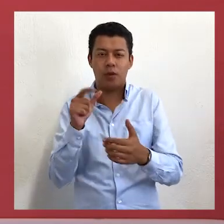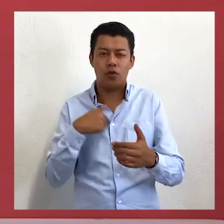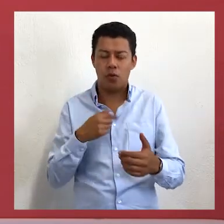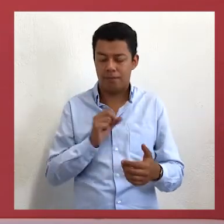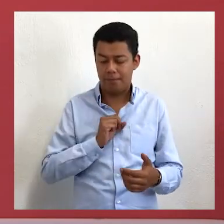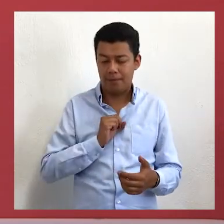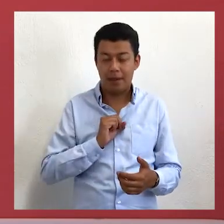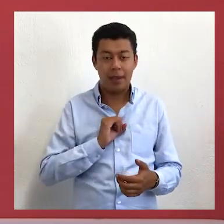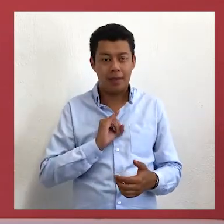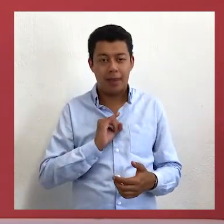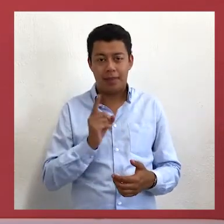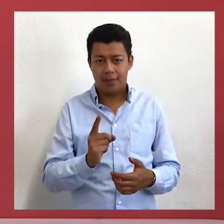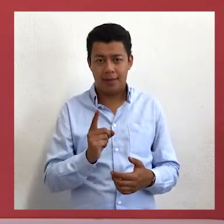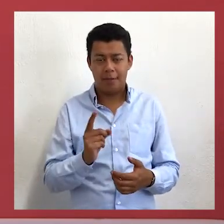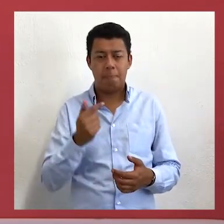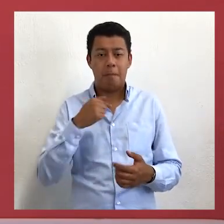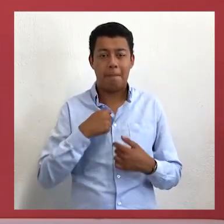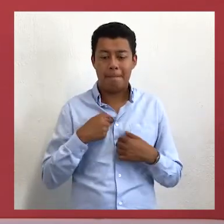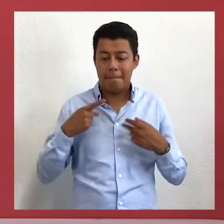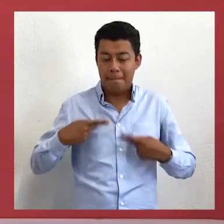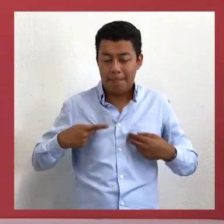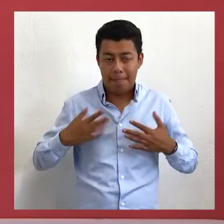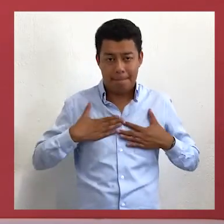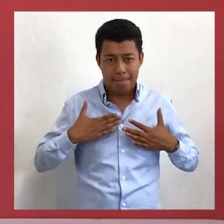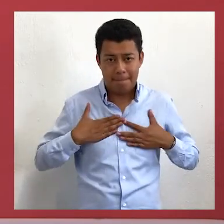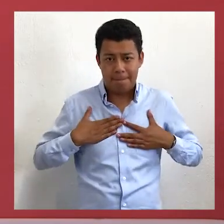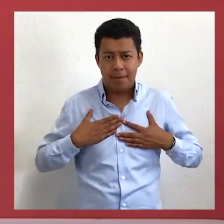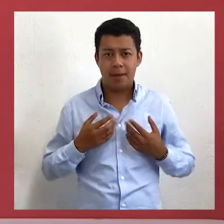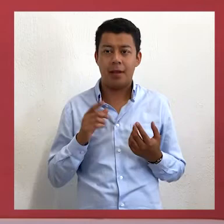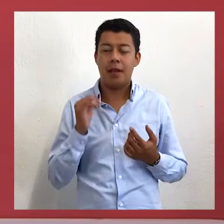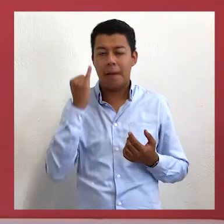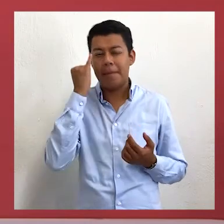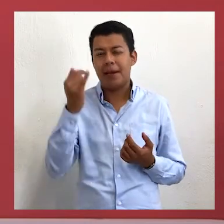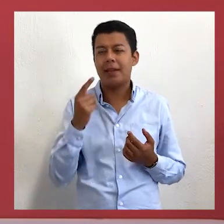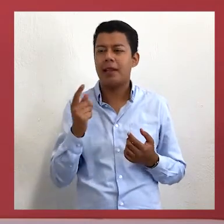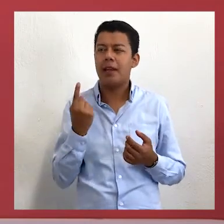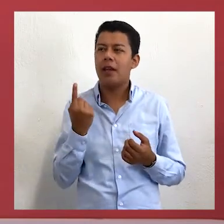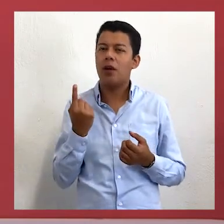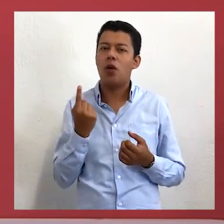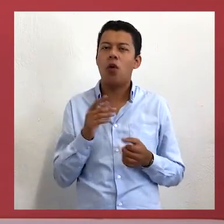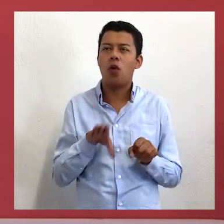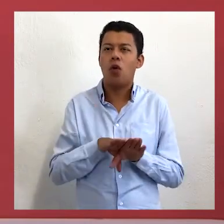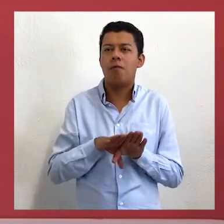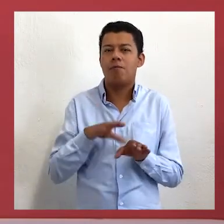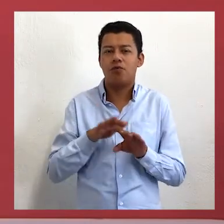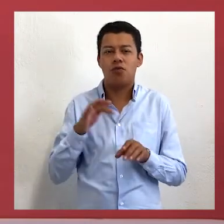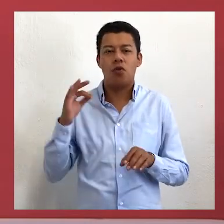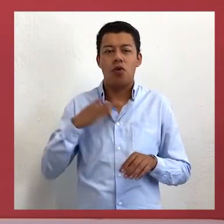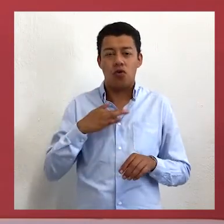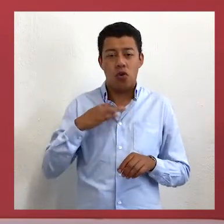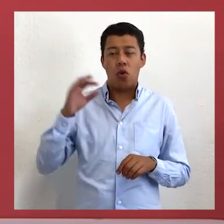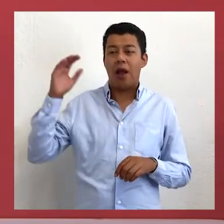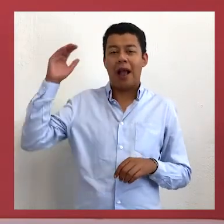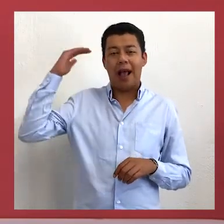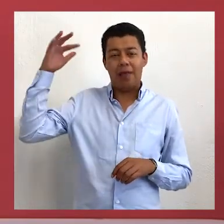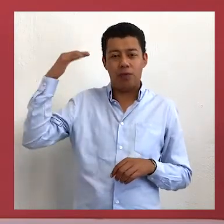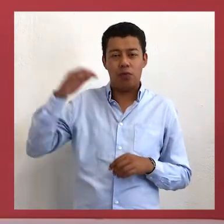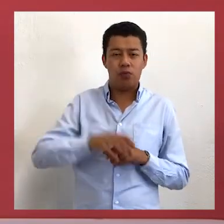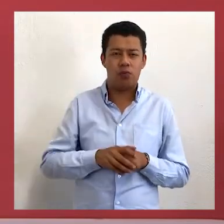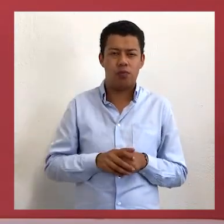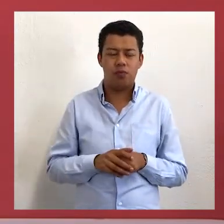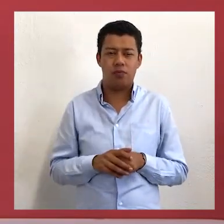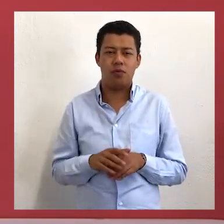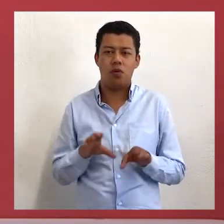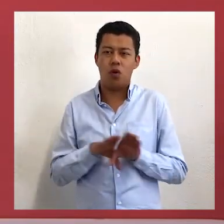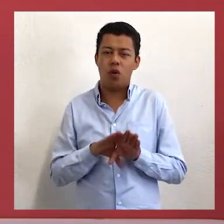la identidad que quiero ser, mi personalidad, pues imagínate, ¿qué adulto voy a ser? ¿Cómo me voy a formar? Voy a llegar